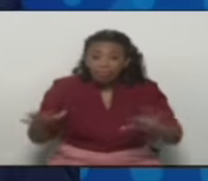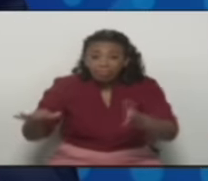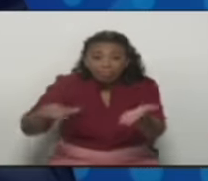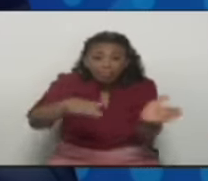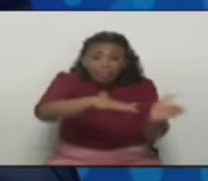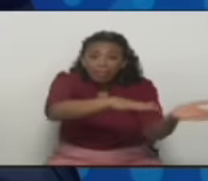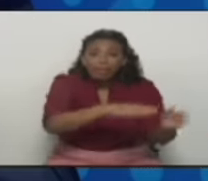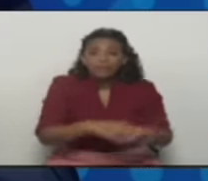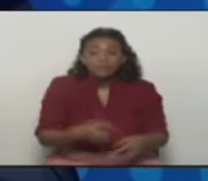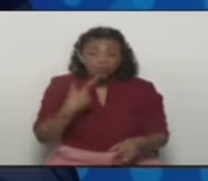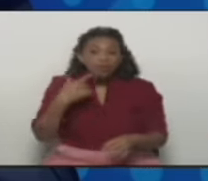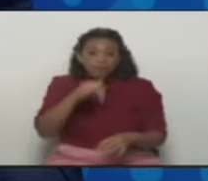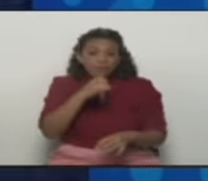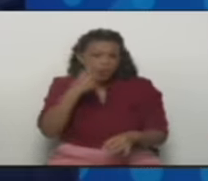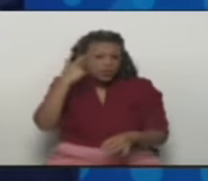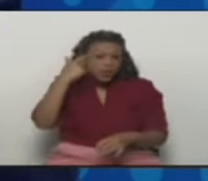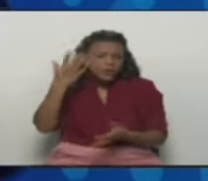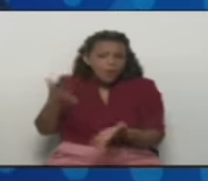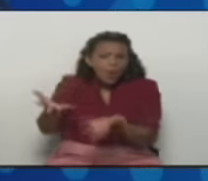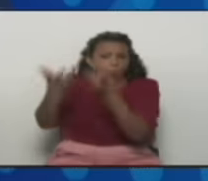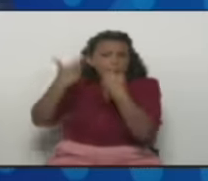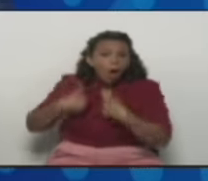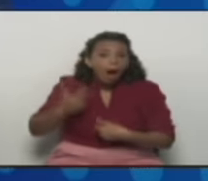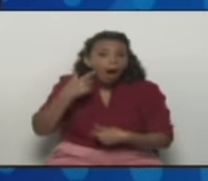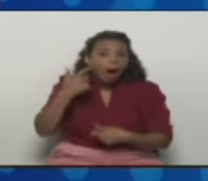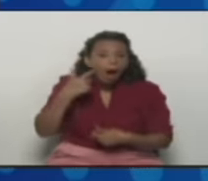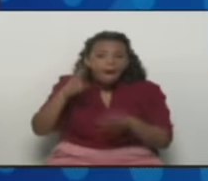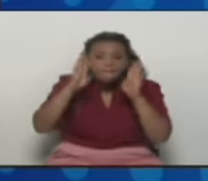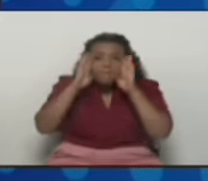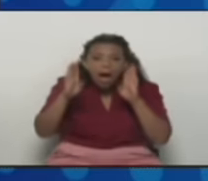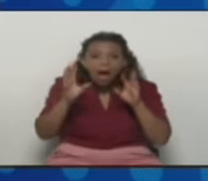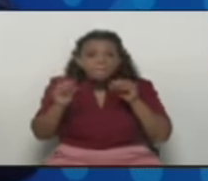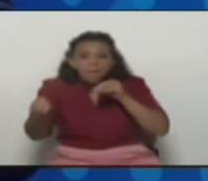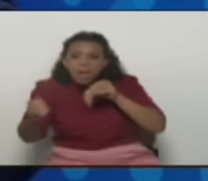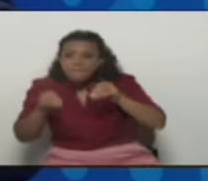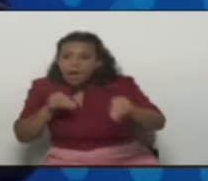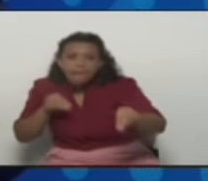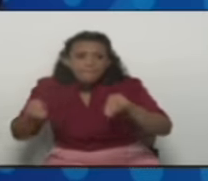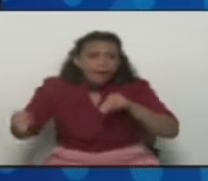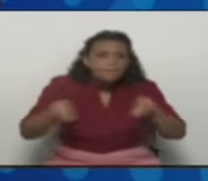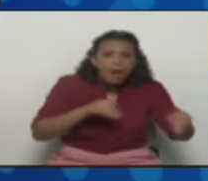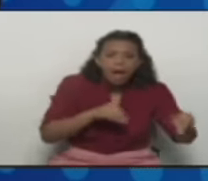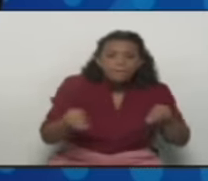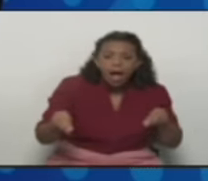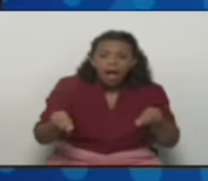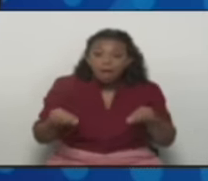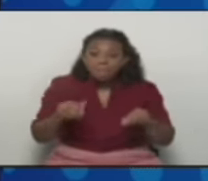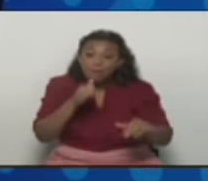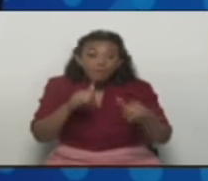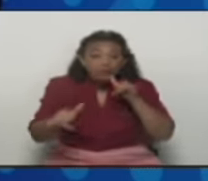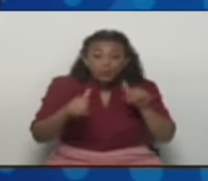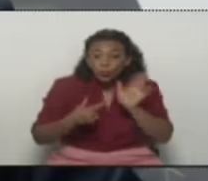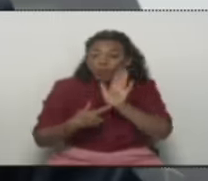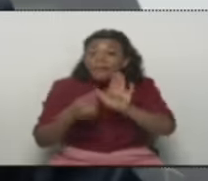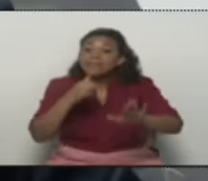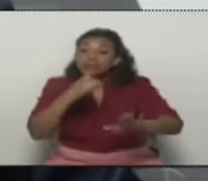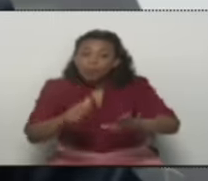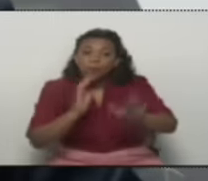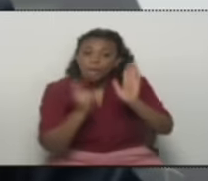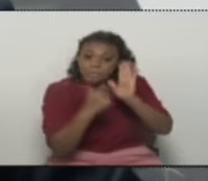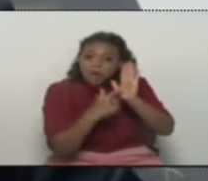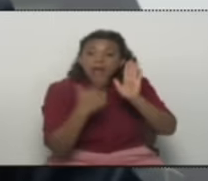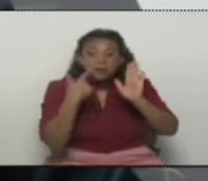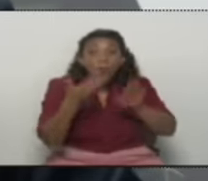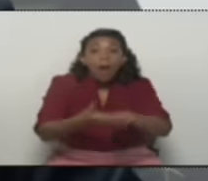tengo mis fuentes y con mis fuentes voy trabajando, vamos cotejando y vamos sacando información y denunciando. Pero tú